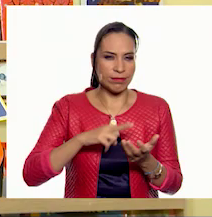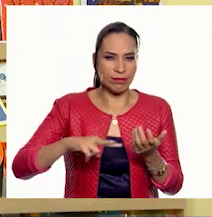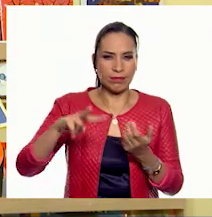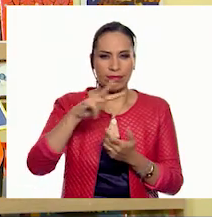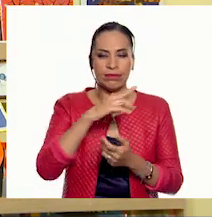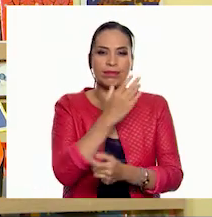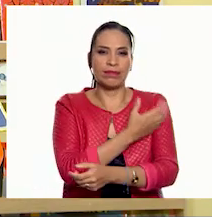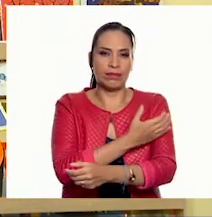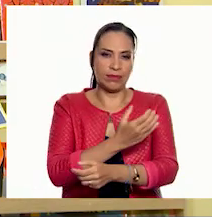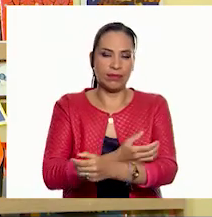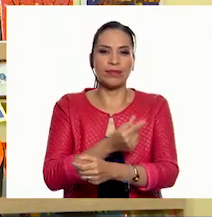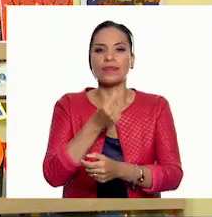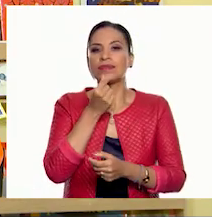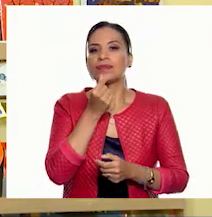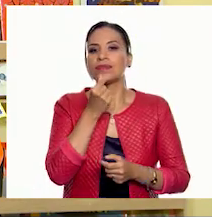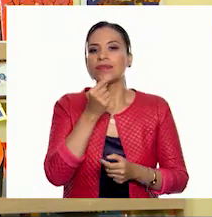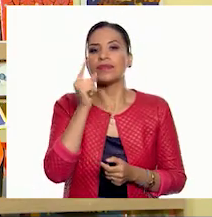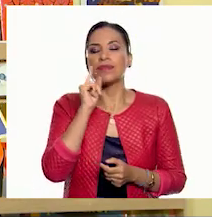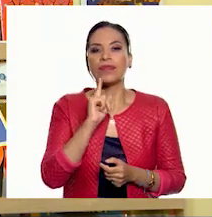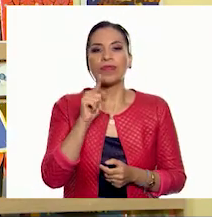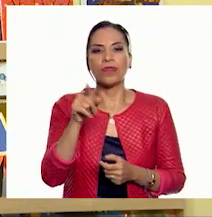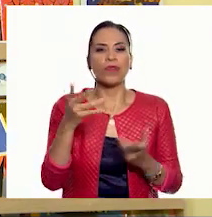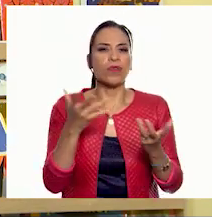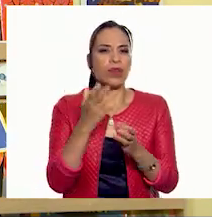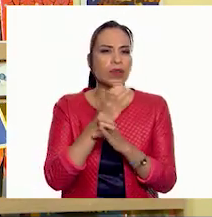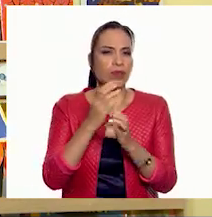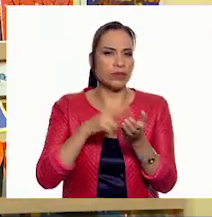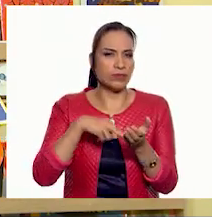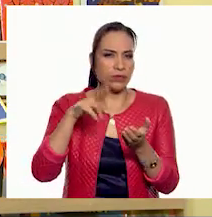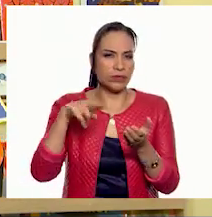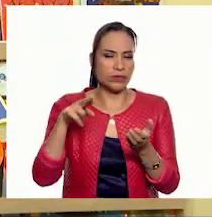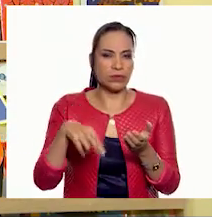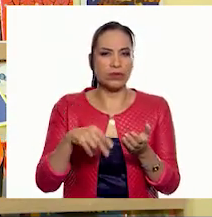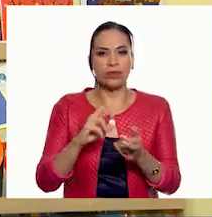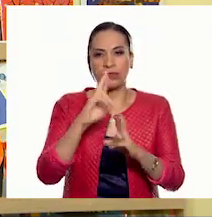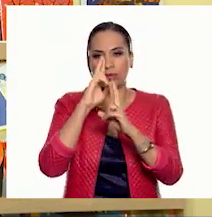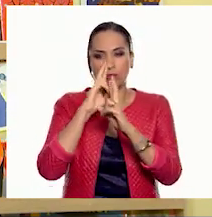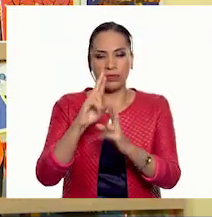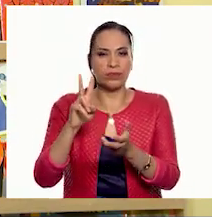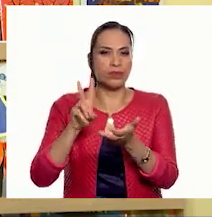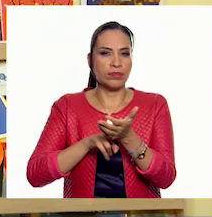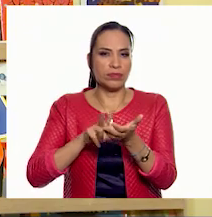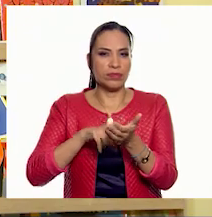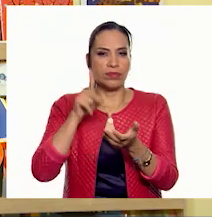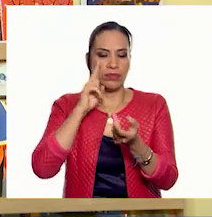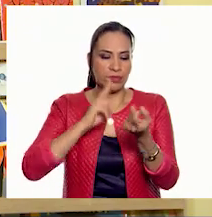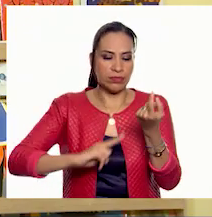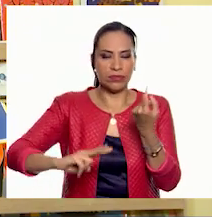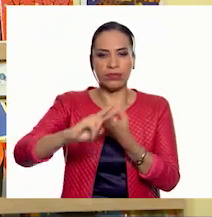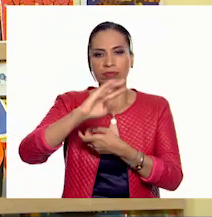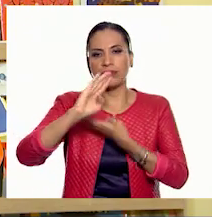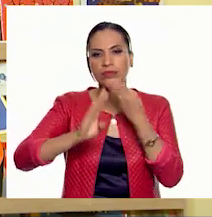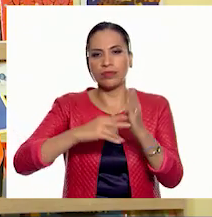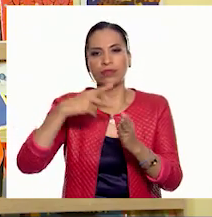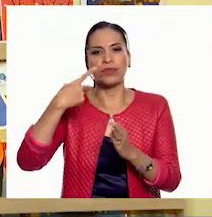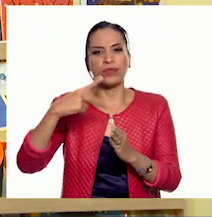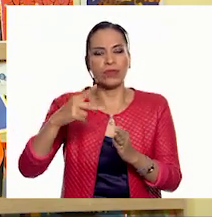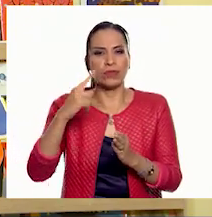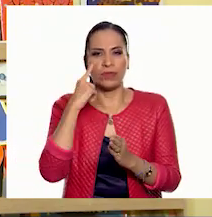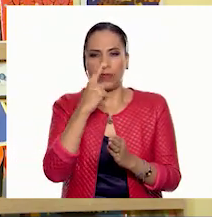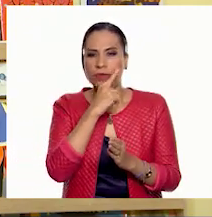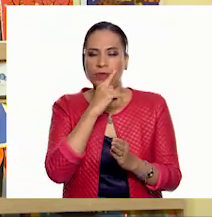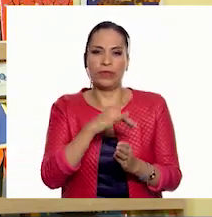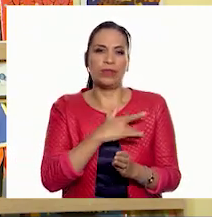y acompañemos a las niñas y los niños en sus creaciones, respetando y valorando su mirada del mundo que les rodea y